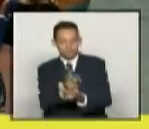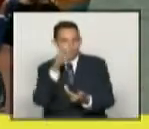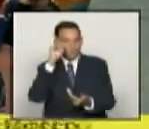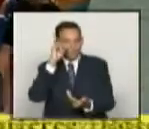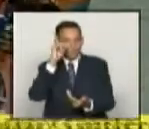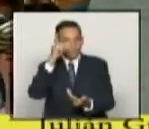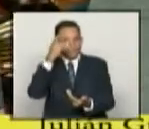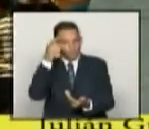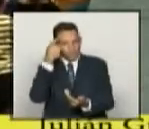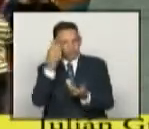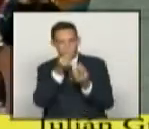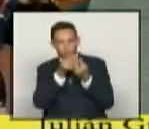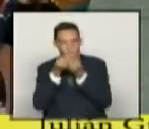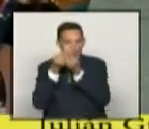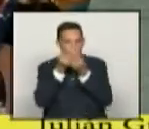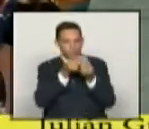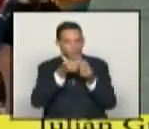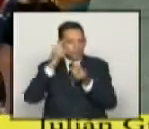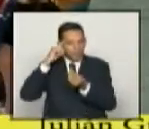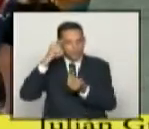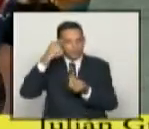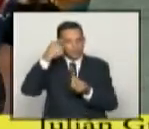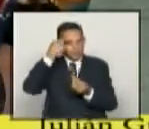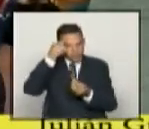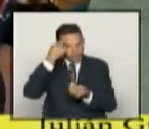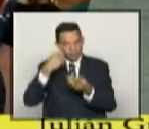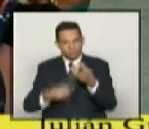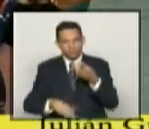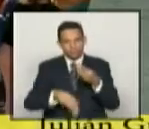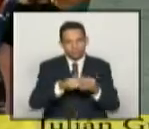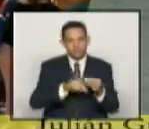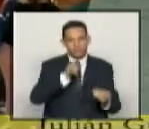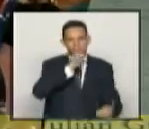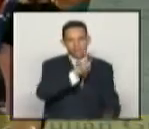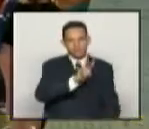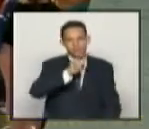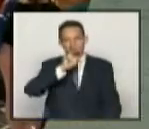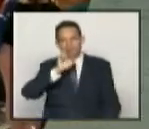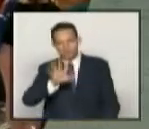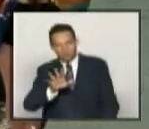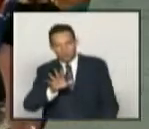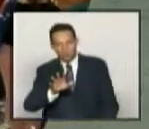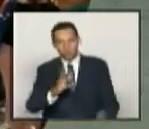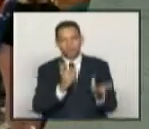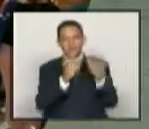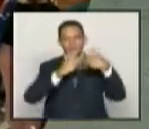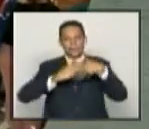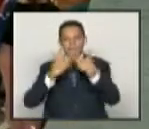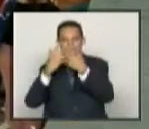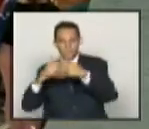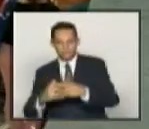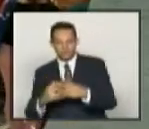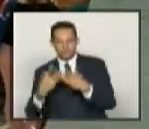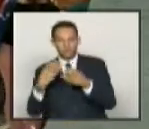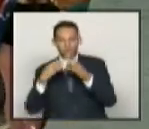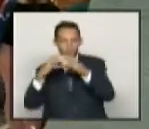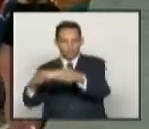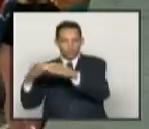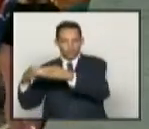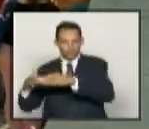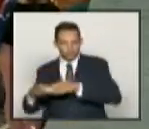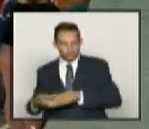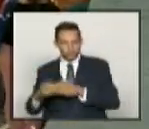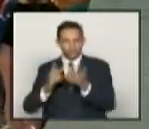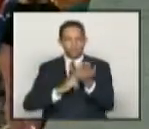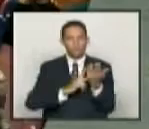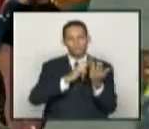su consejo de gobierno y con 25 entidades del orden nacional a las poblaciones. Este programa